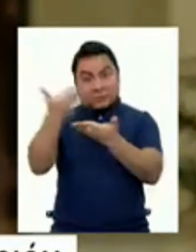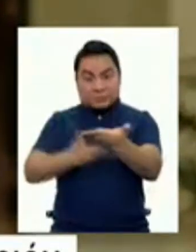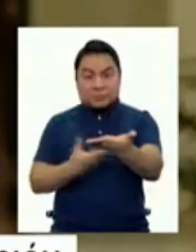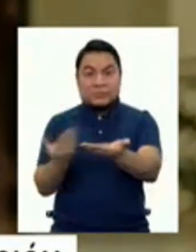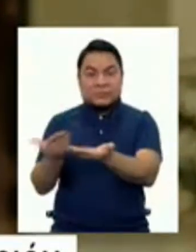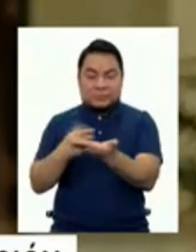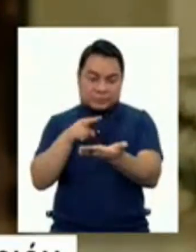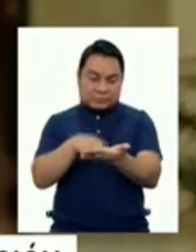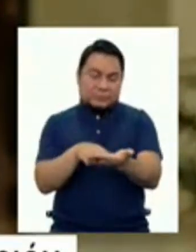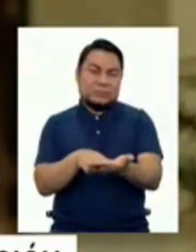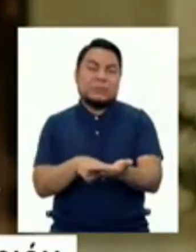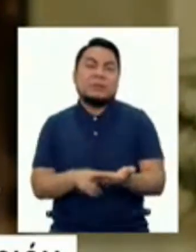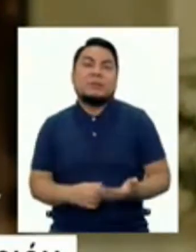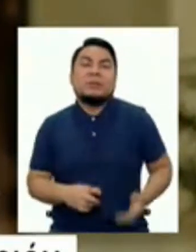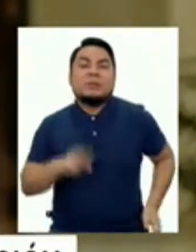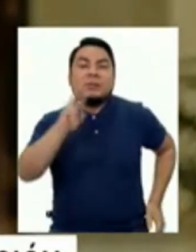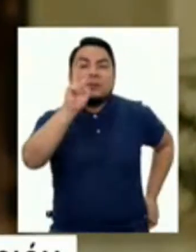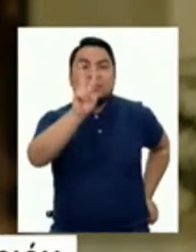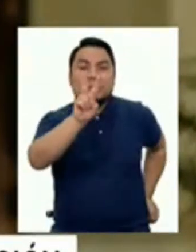es que